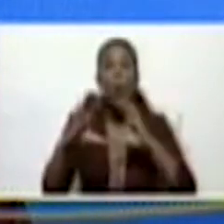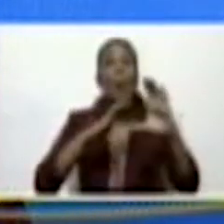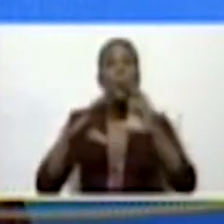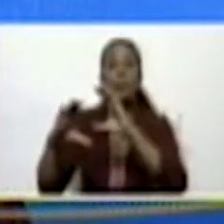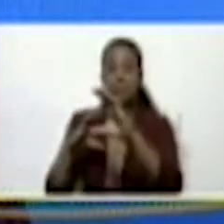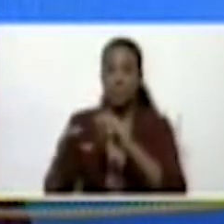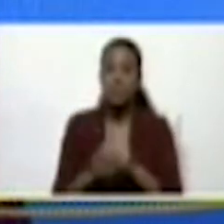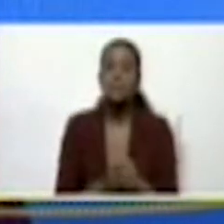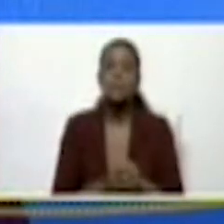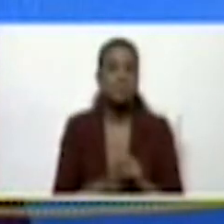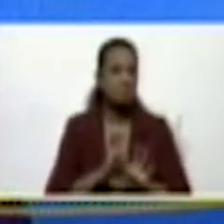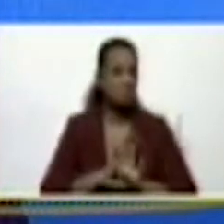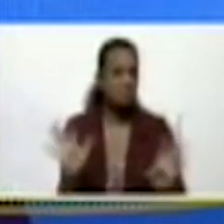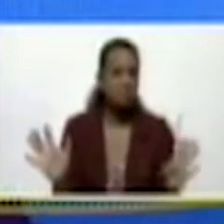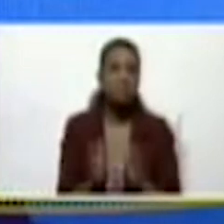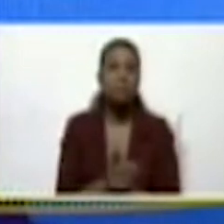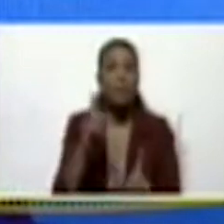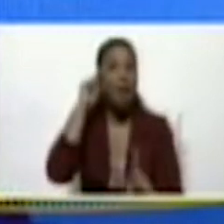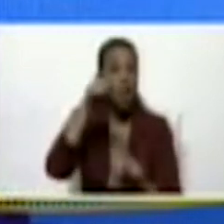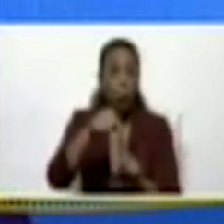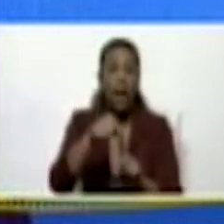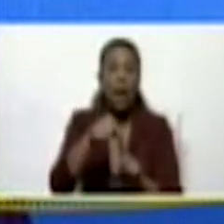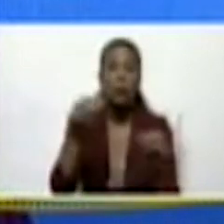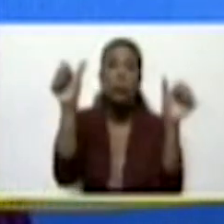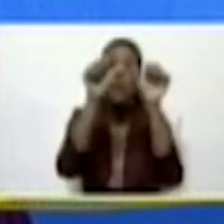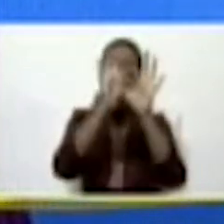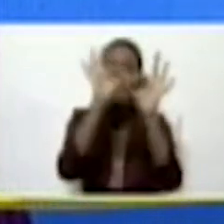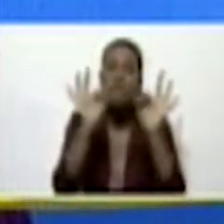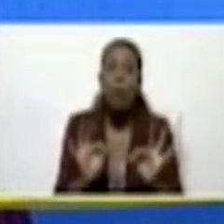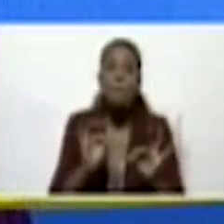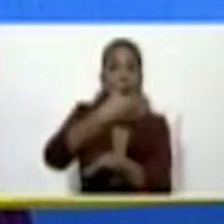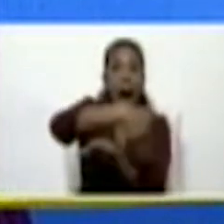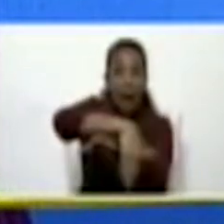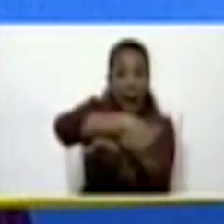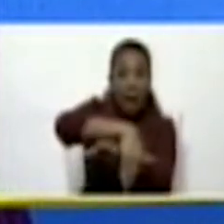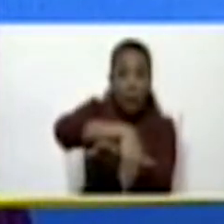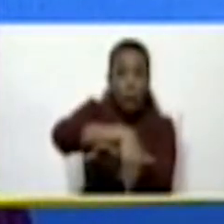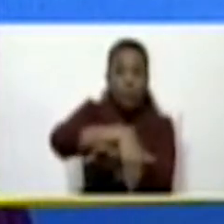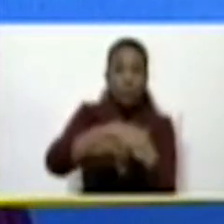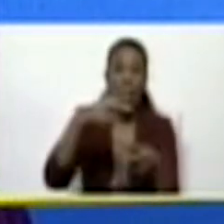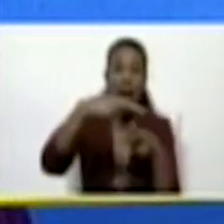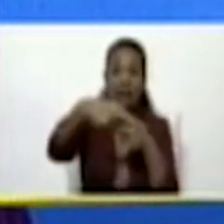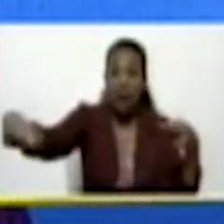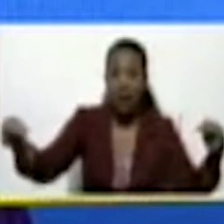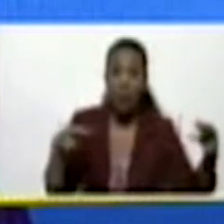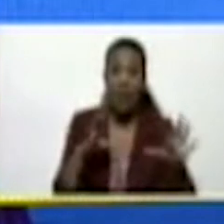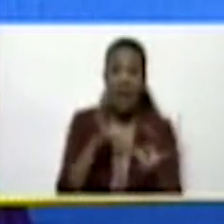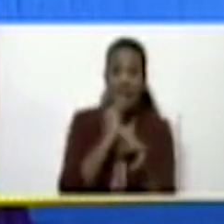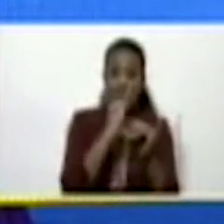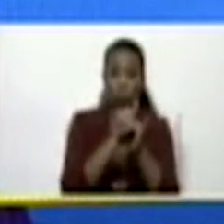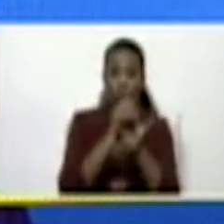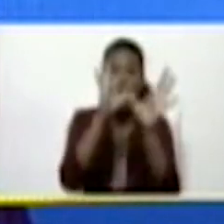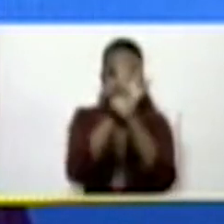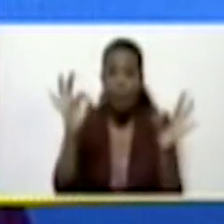comunicaciones, para construir el sistema calles, redes, medios